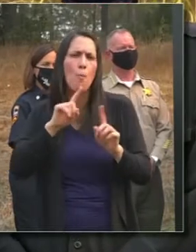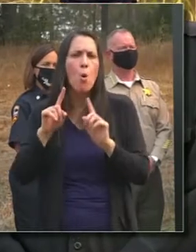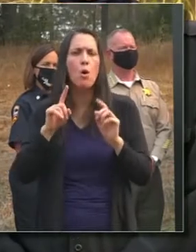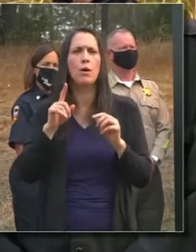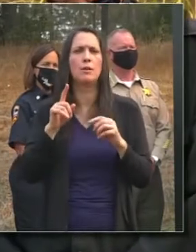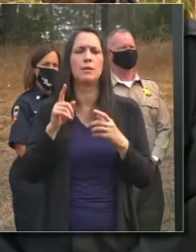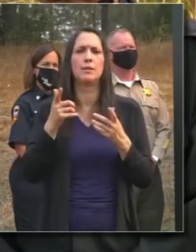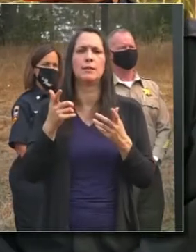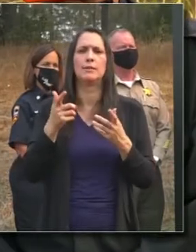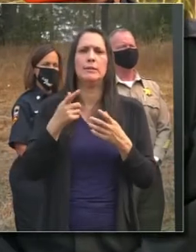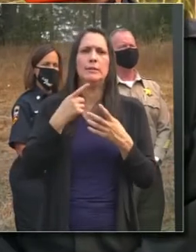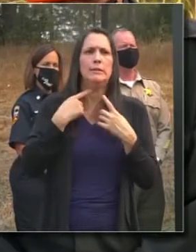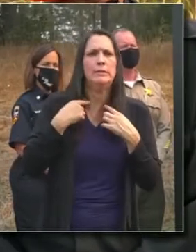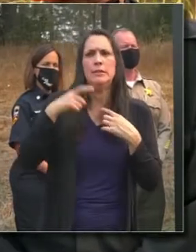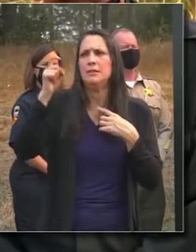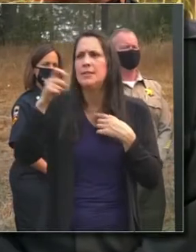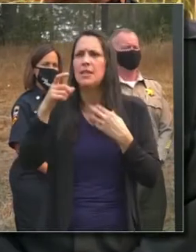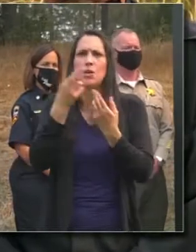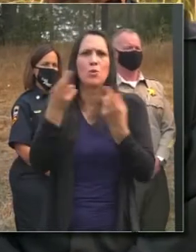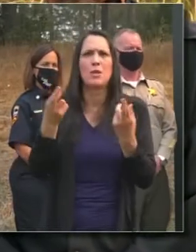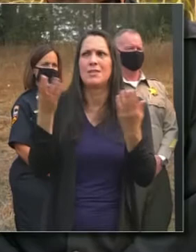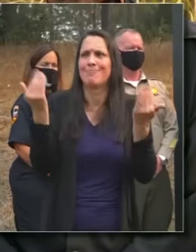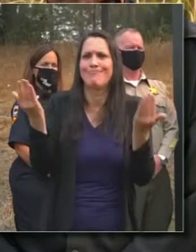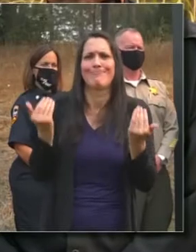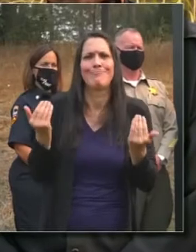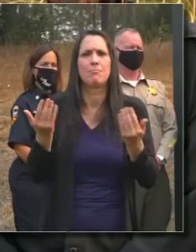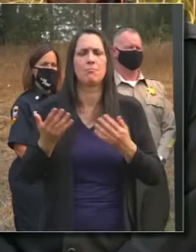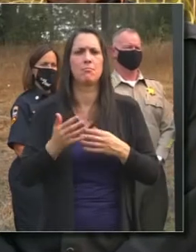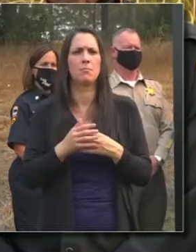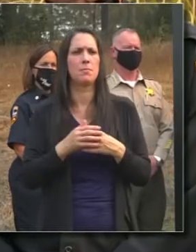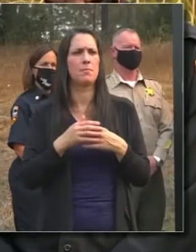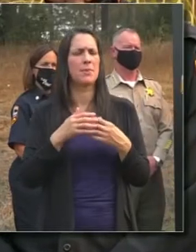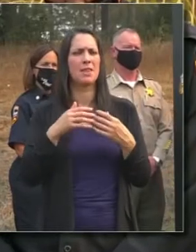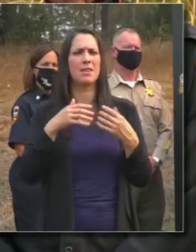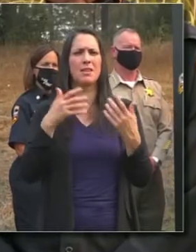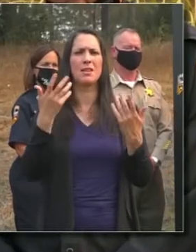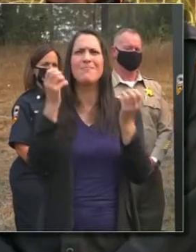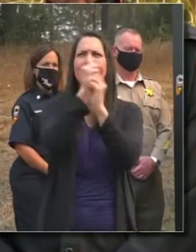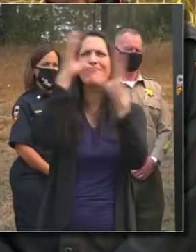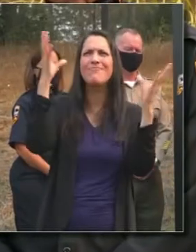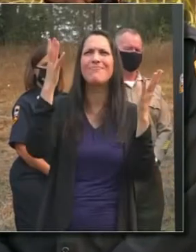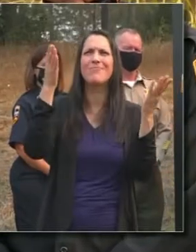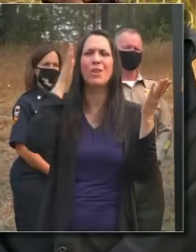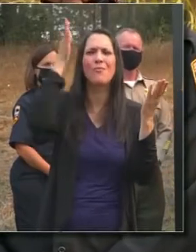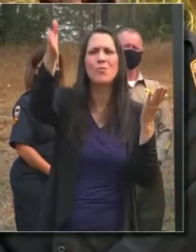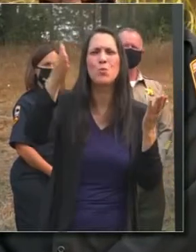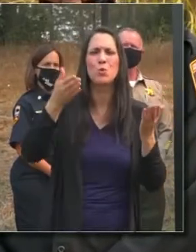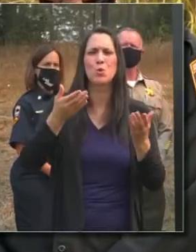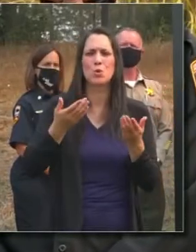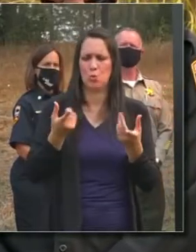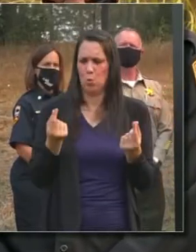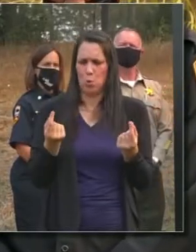hemos visto informes de una necesidad desesperada de recursos